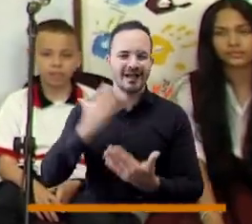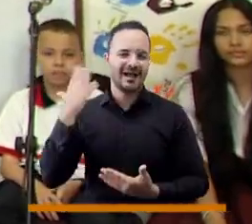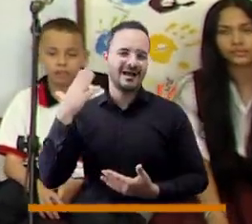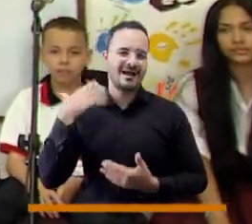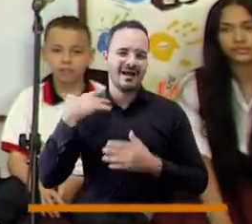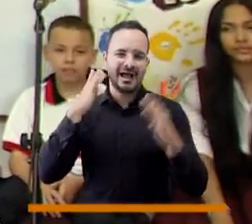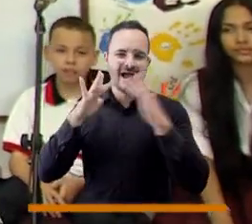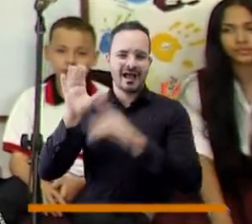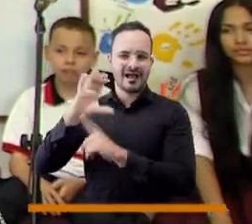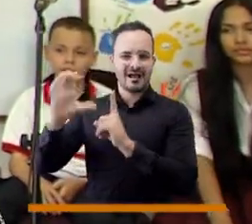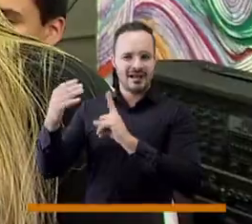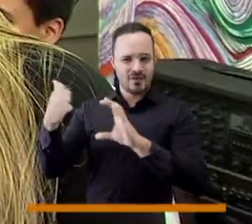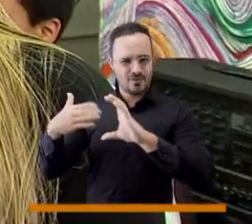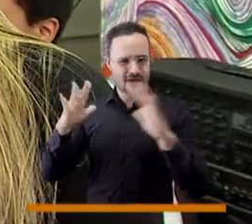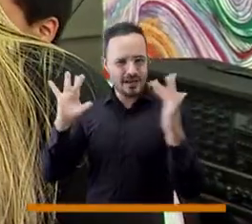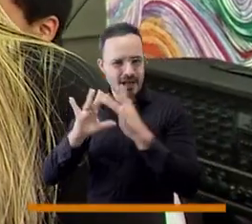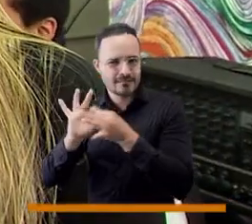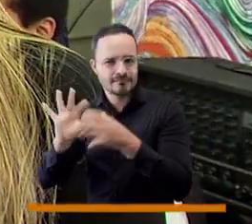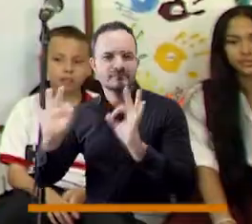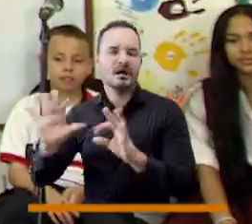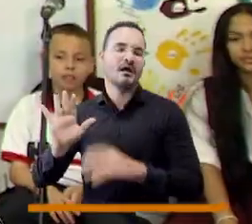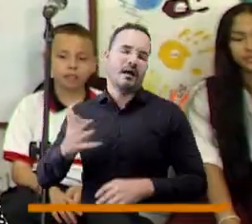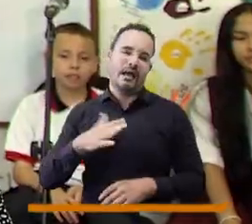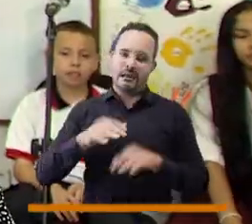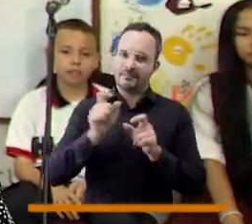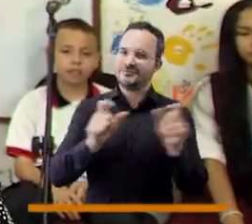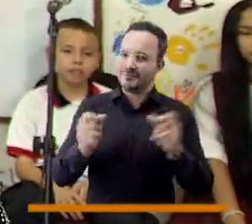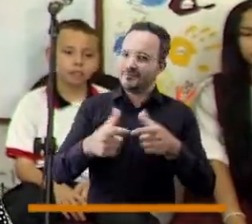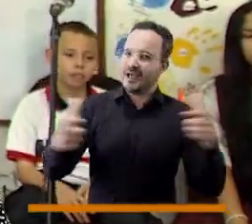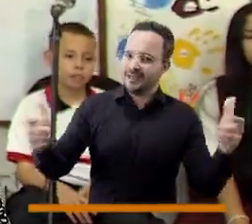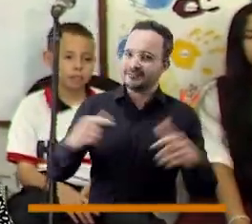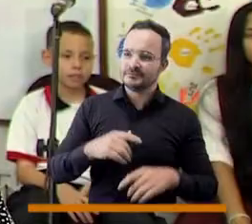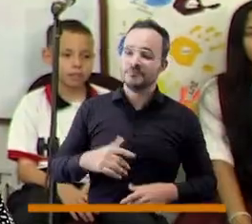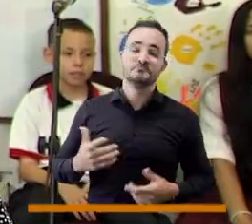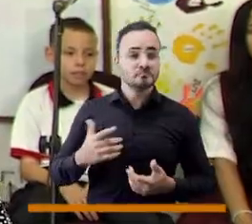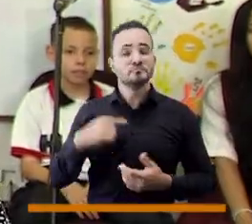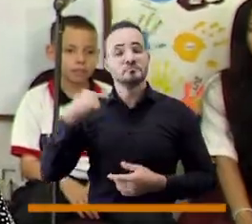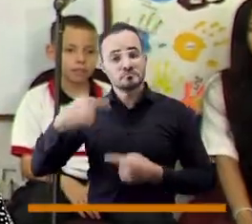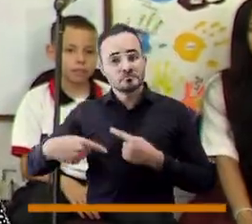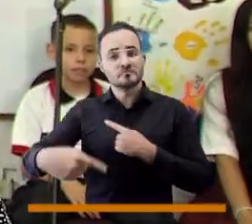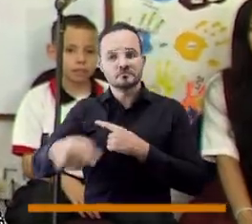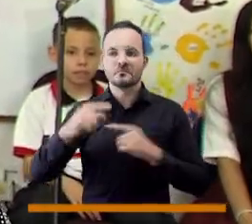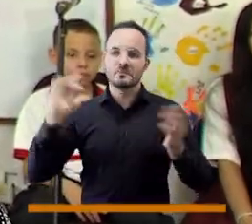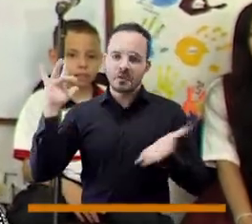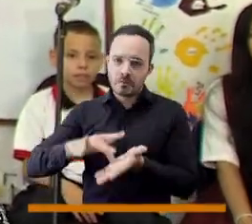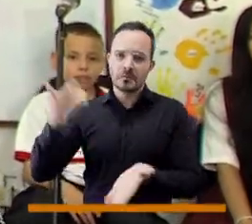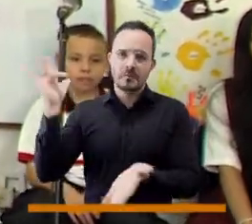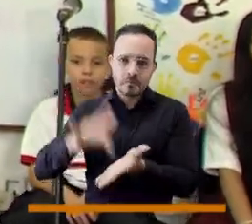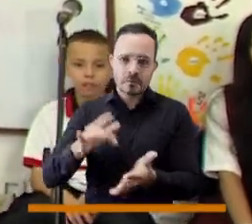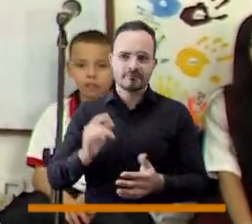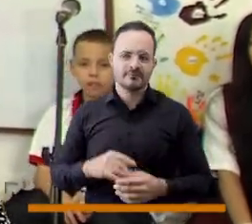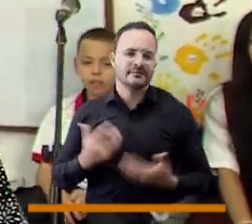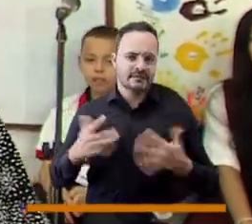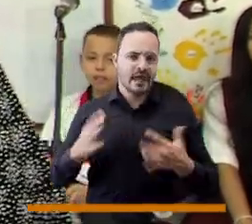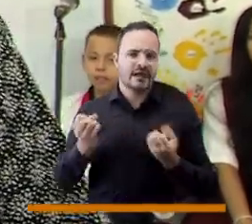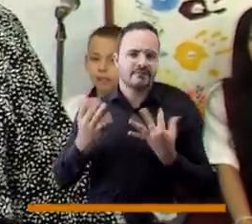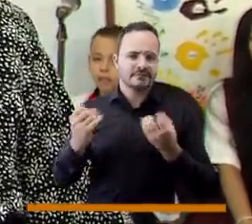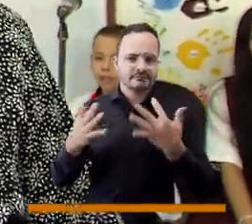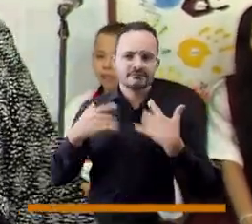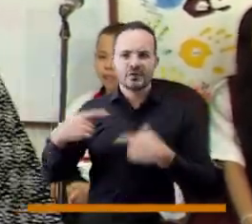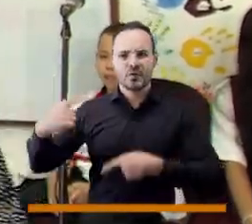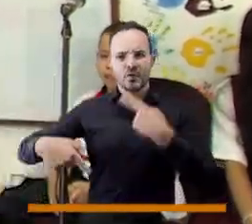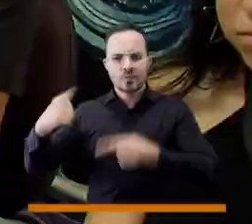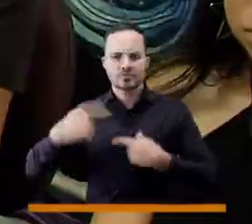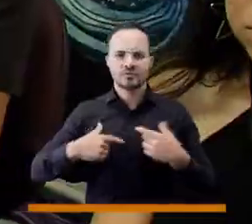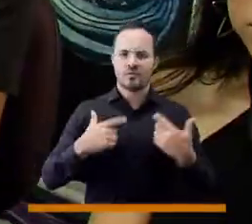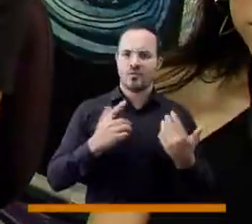tropical, y lo tropical es más de la gente. Entonces estuvimos en un programa, La Viejoteca como tal, presentándonos, y el grupo